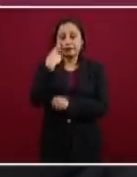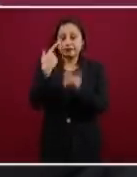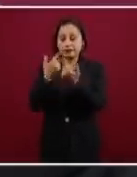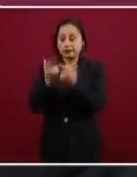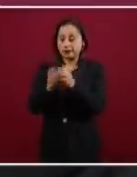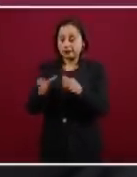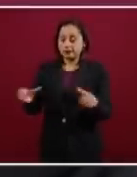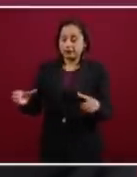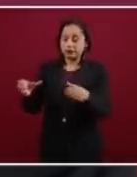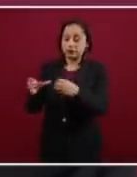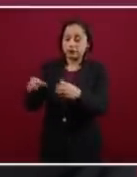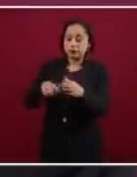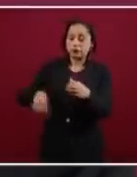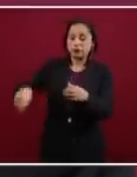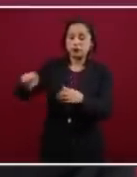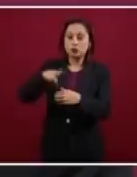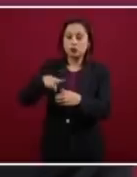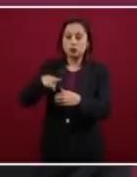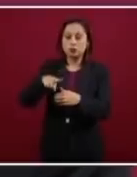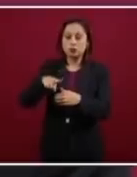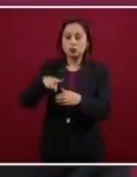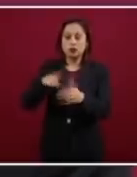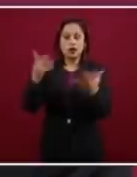que sería un acto de honestidad